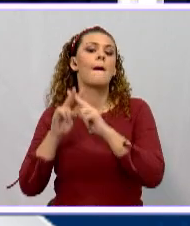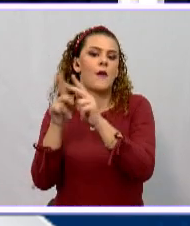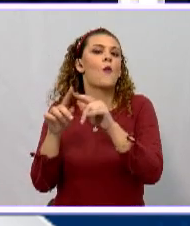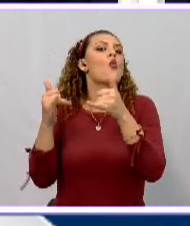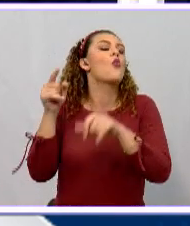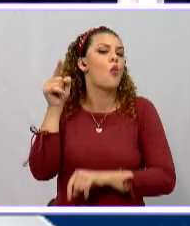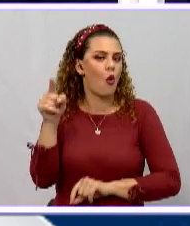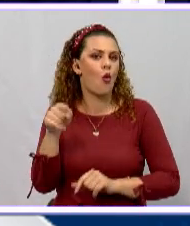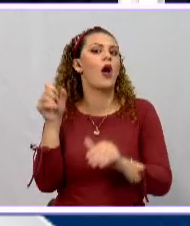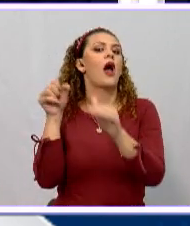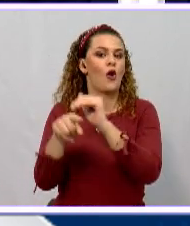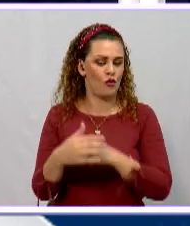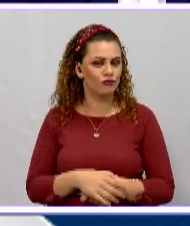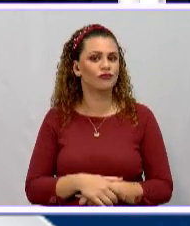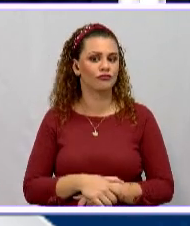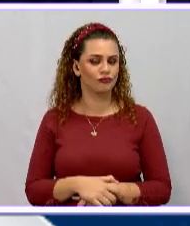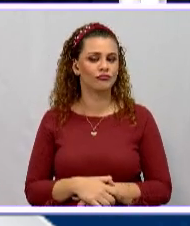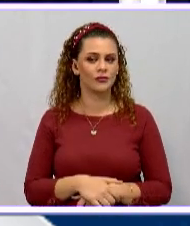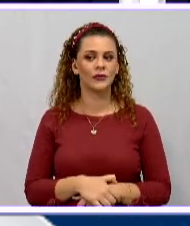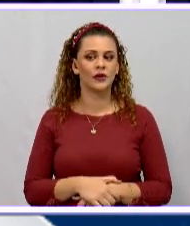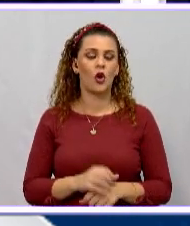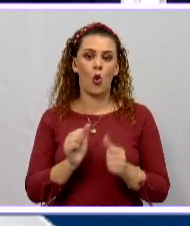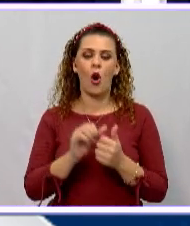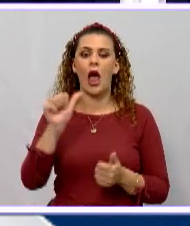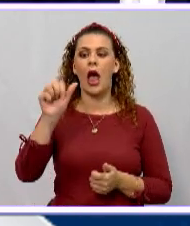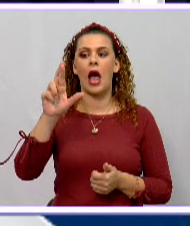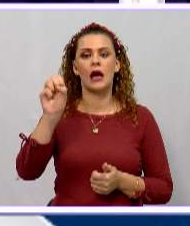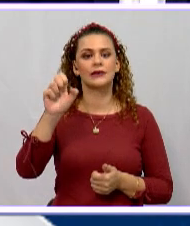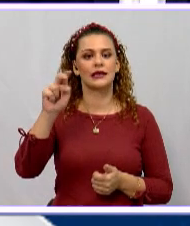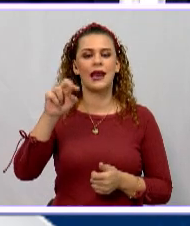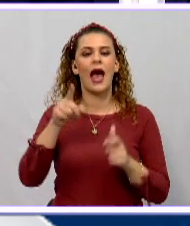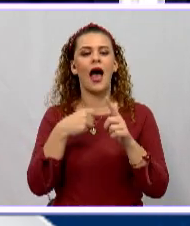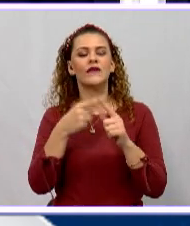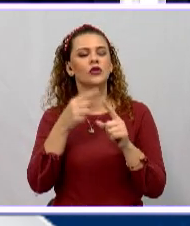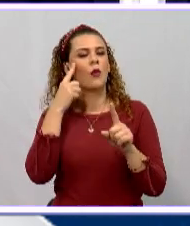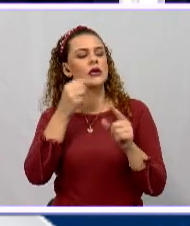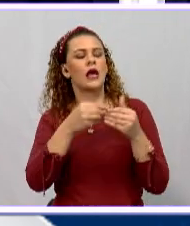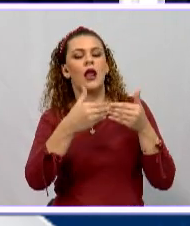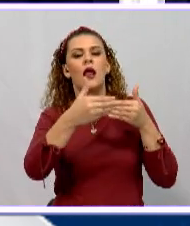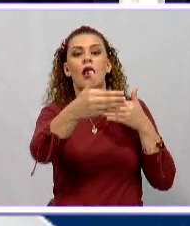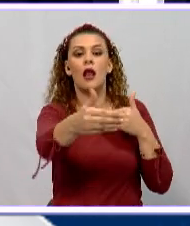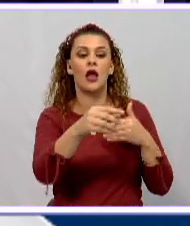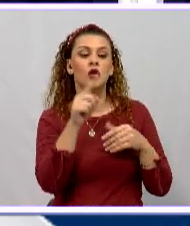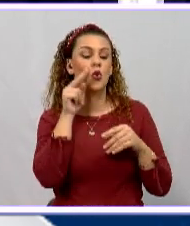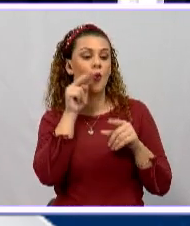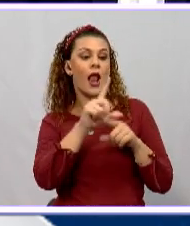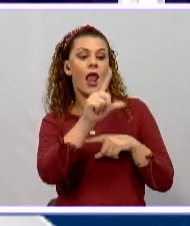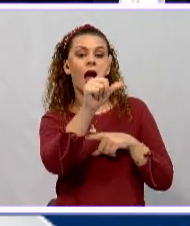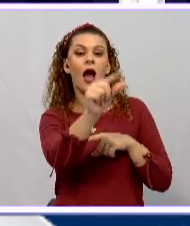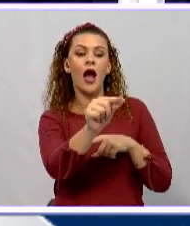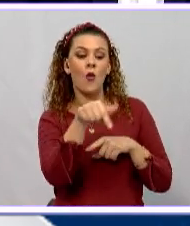pero jugó con a veces no ponemos la luz larga Porque cuando uno pone la luz larga